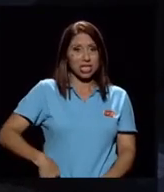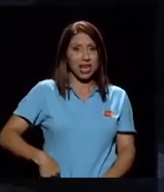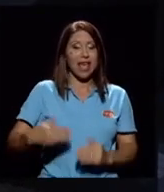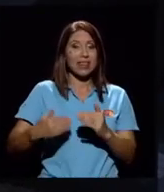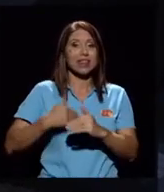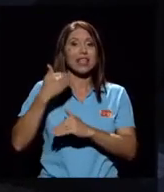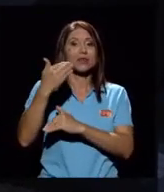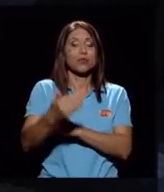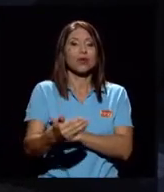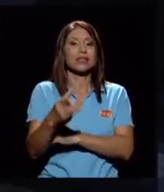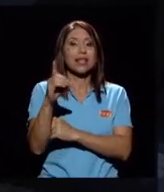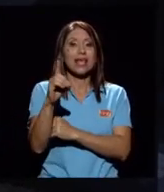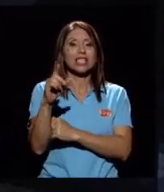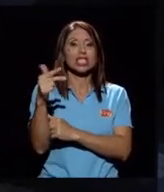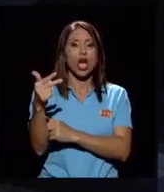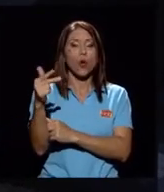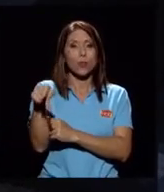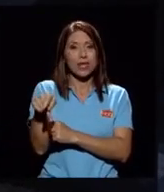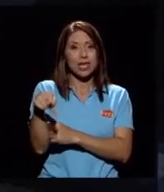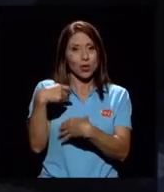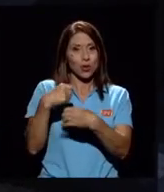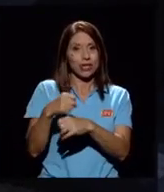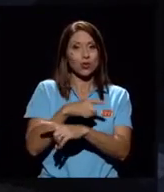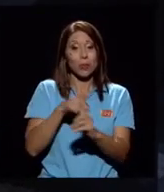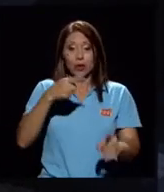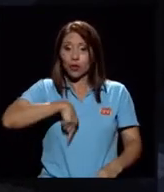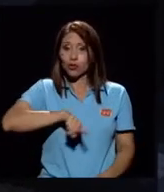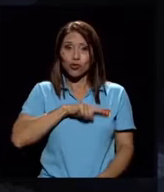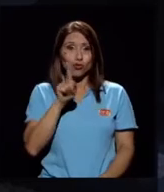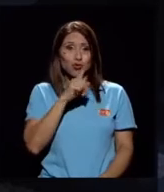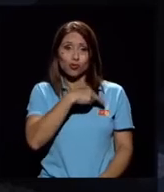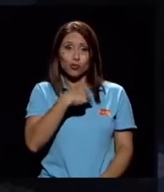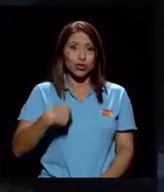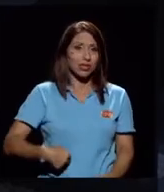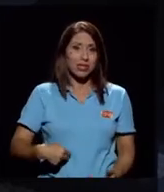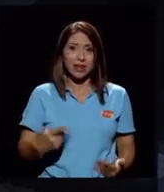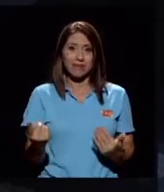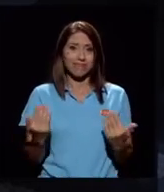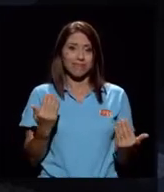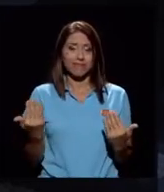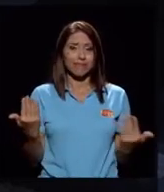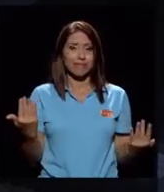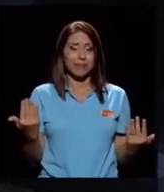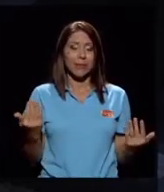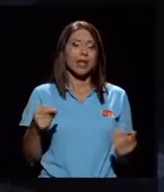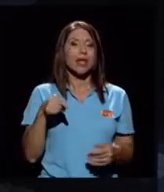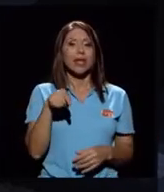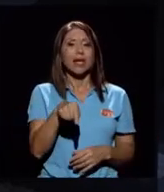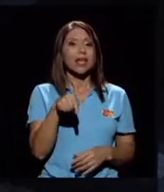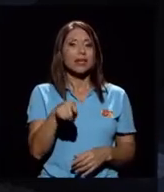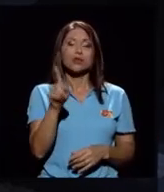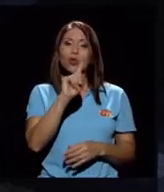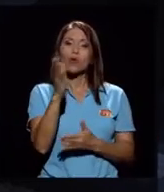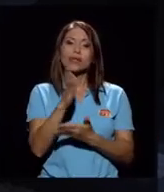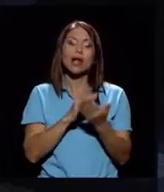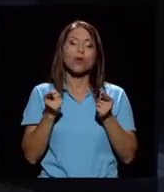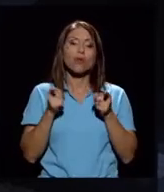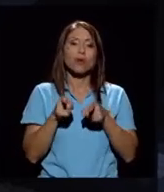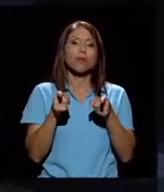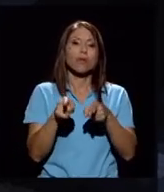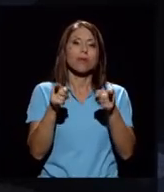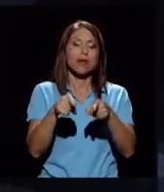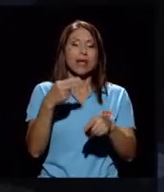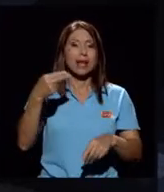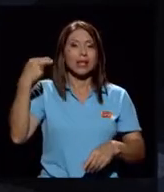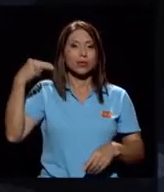pero ni somos chinos ni ni es un evento frecuente en la historia